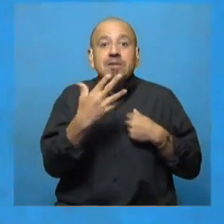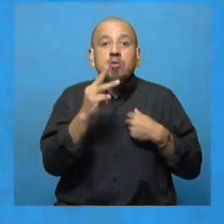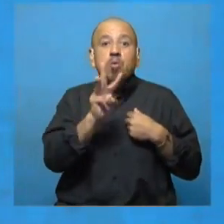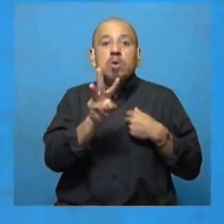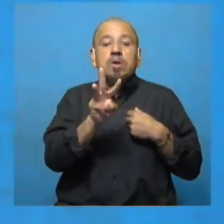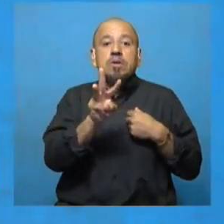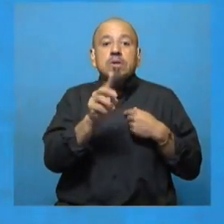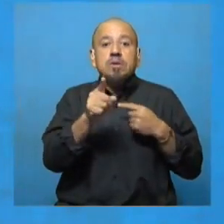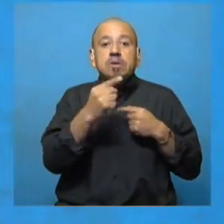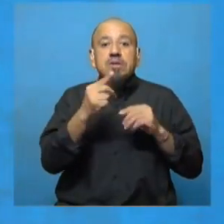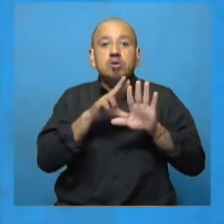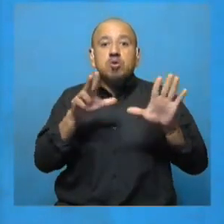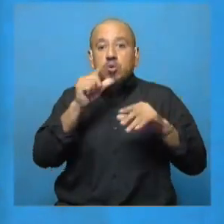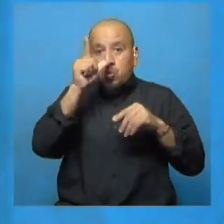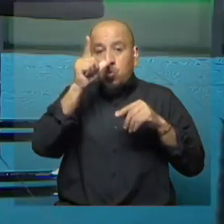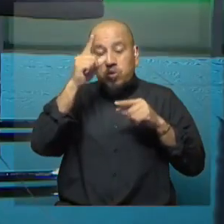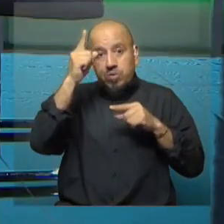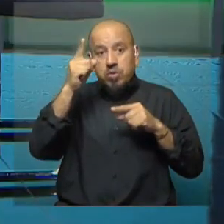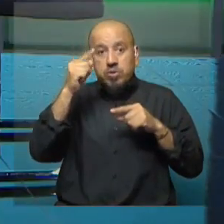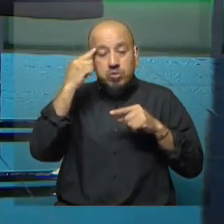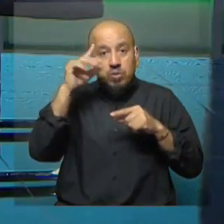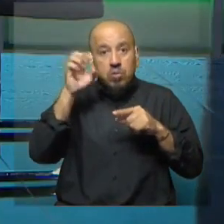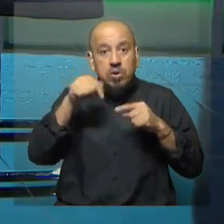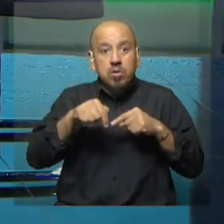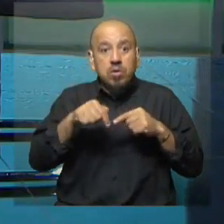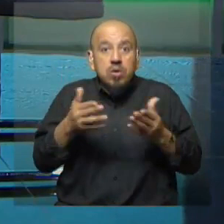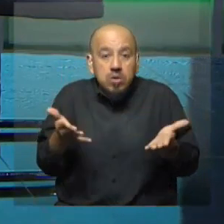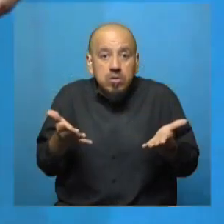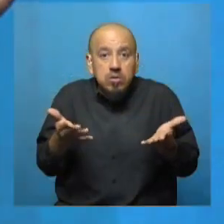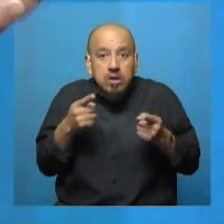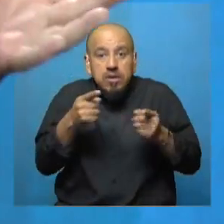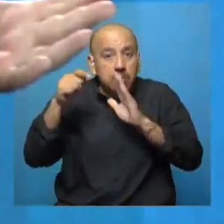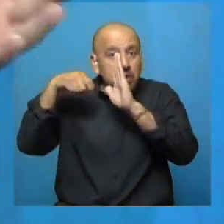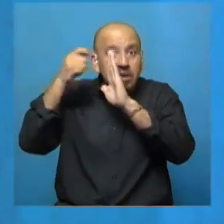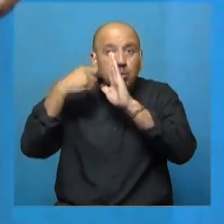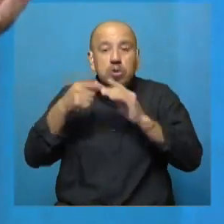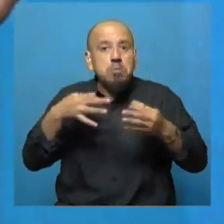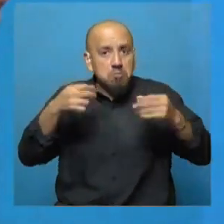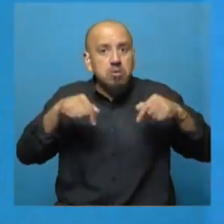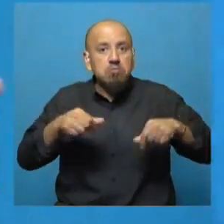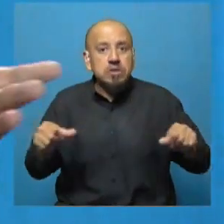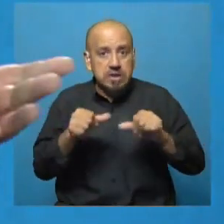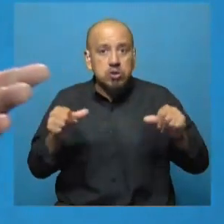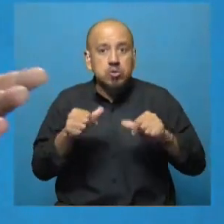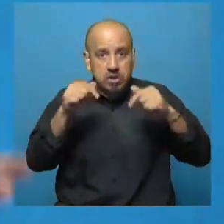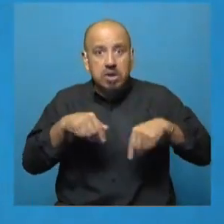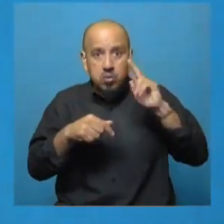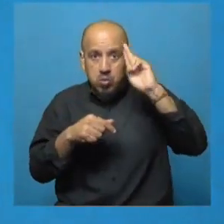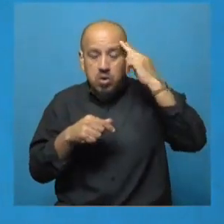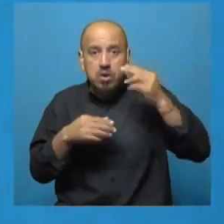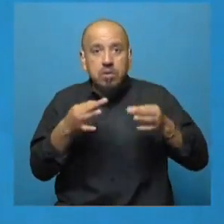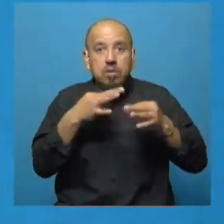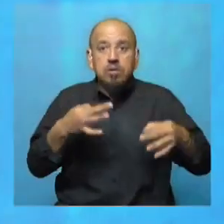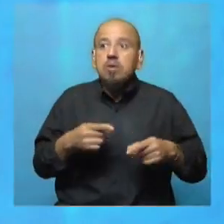de julio Me acuerdo cuando se estrenó yo salí diciendo increíble esta película Me encantó la hicieron acá me parecía genial